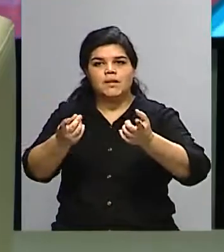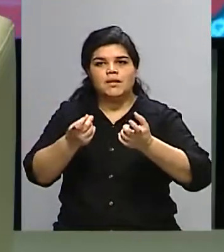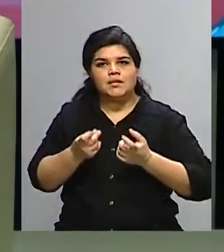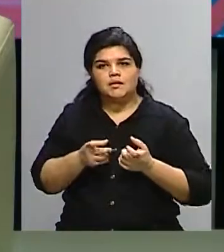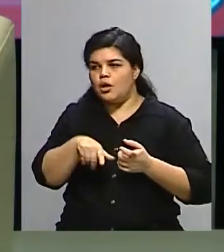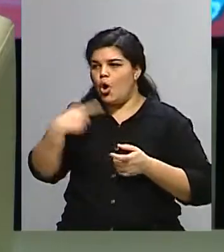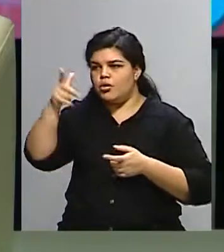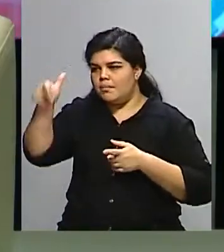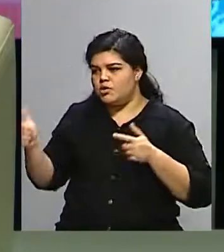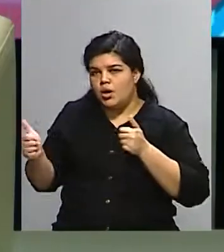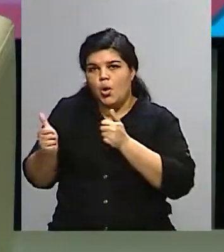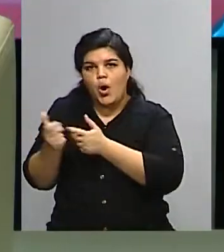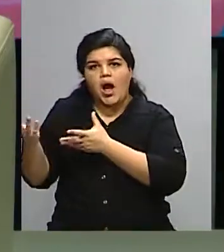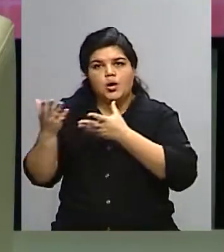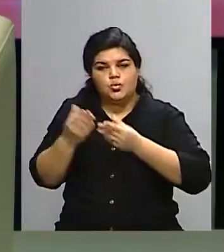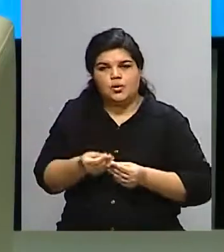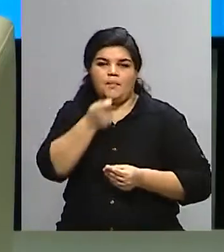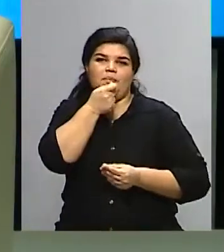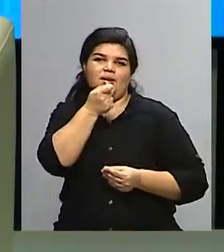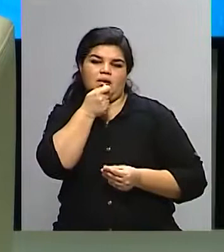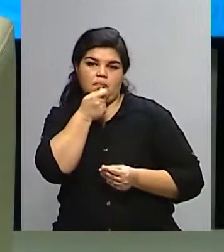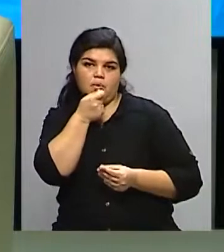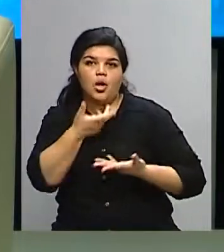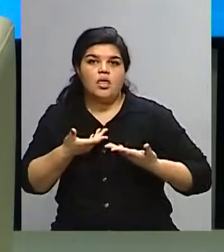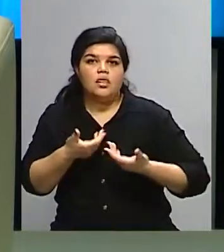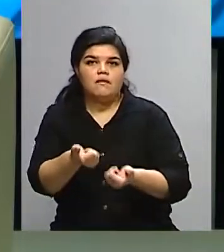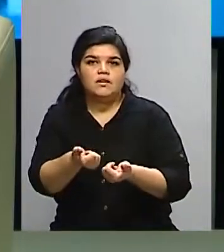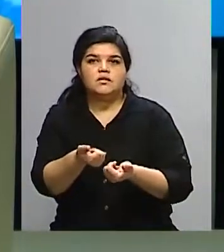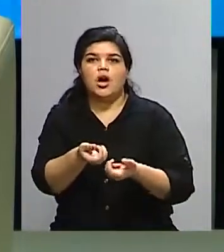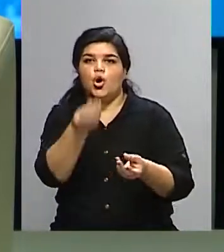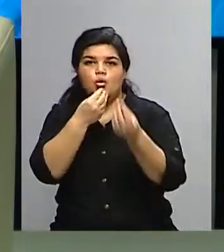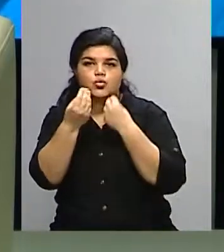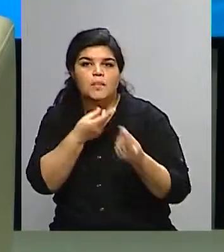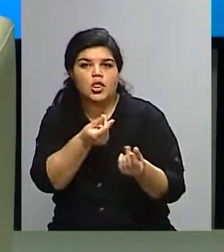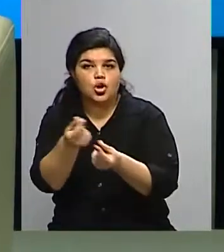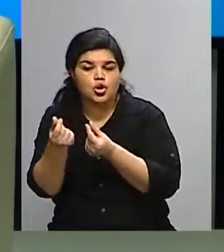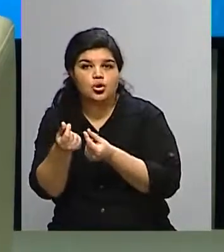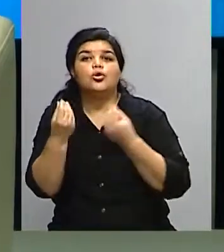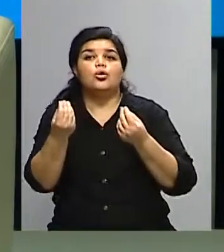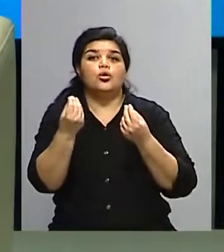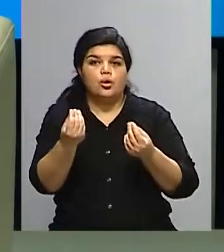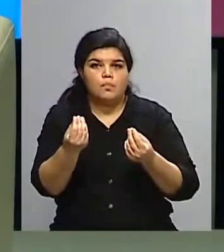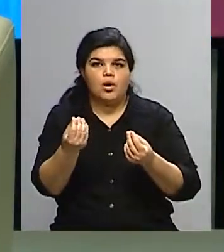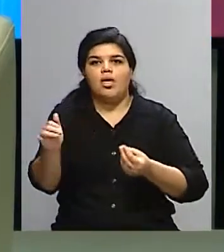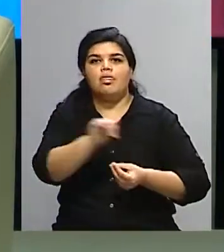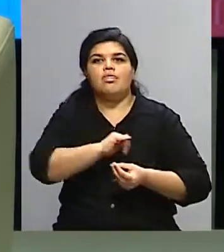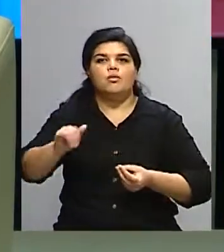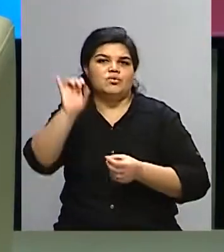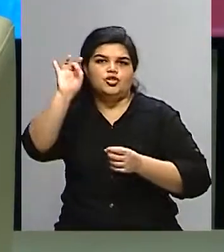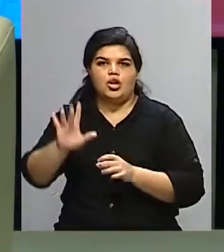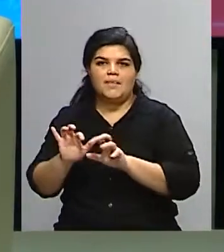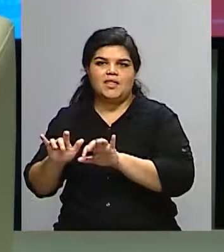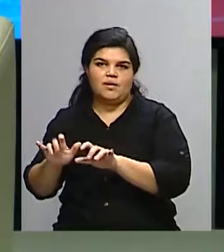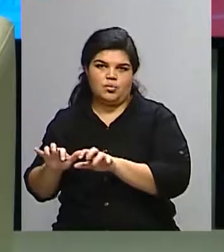personas. ¿Por qué? Porque, por ejemplo, Defensa del Consumidor recibe las denuncias solamente virtuales. Son por ahí formularios